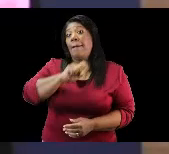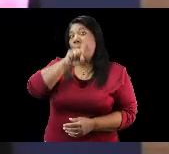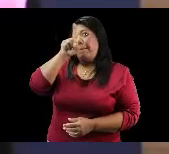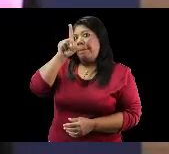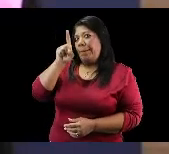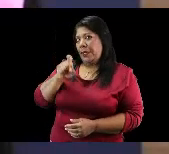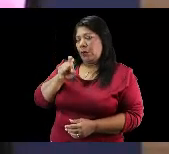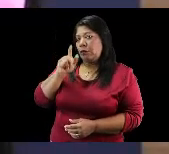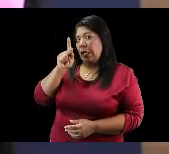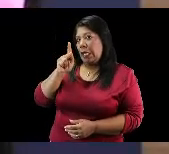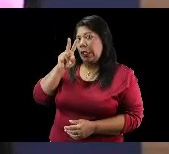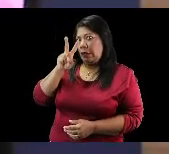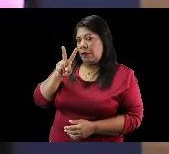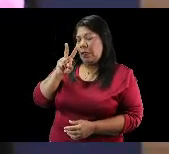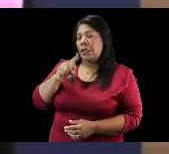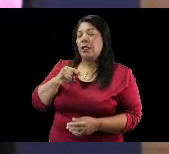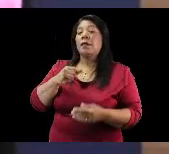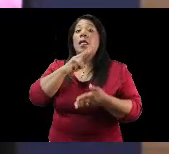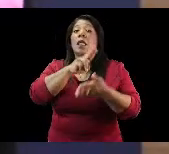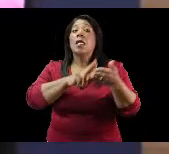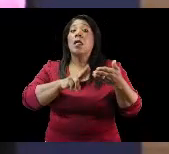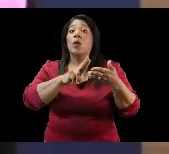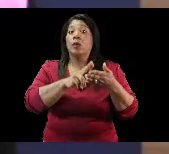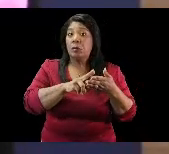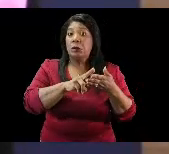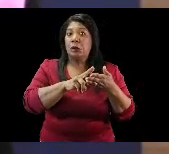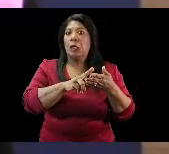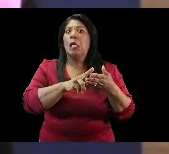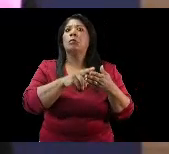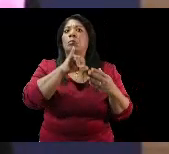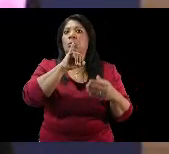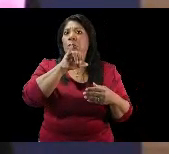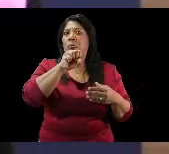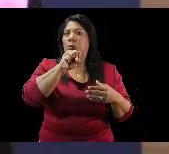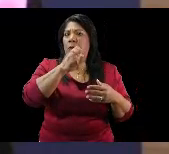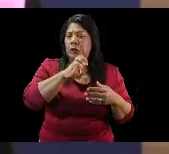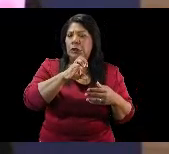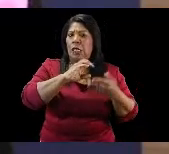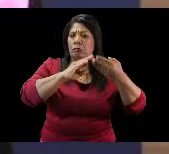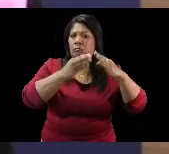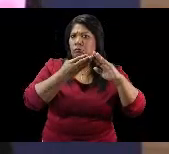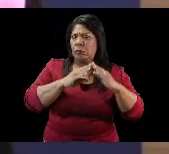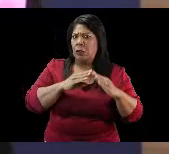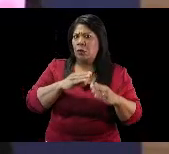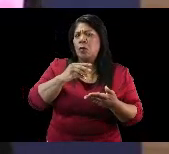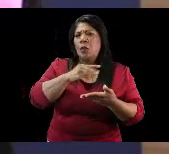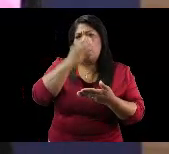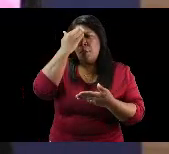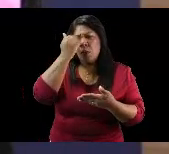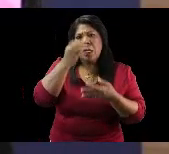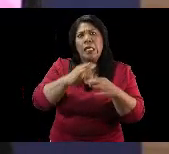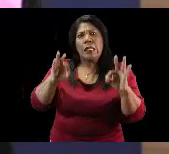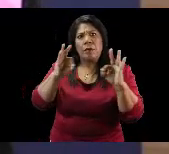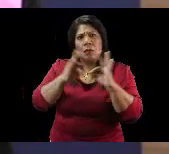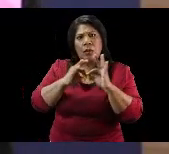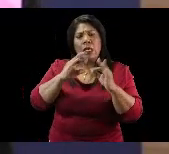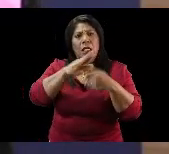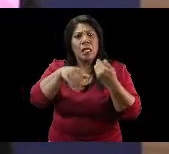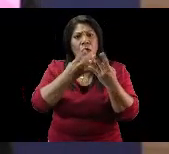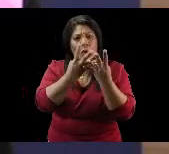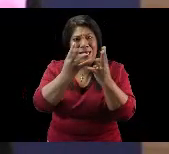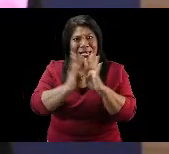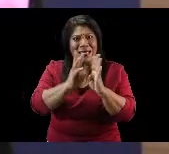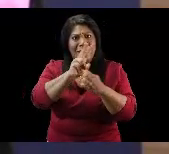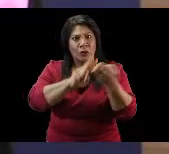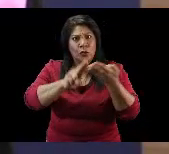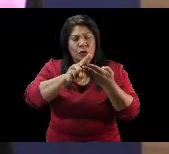nosotros estamos en la comunidad universitaria, Para las universidades, ¿por qué es importante